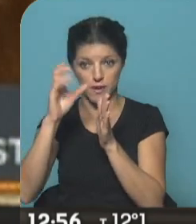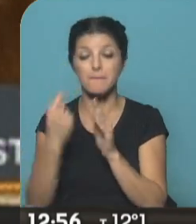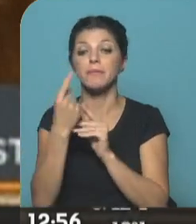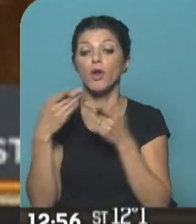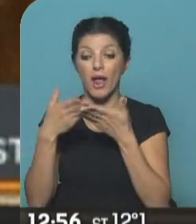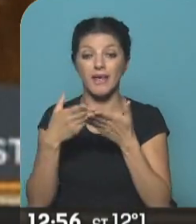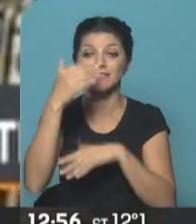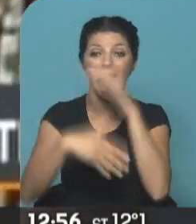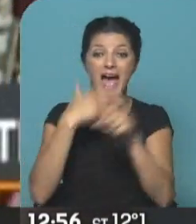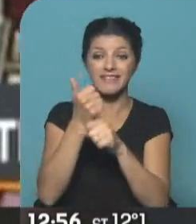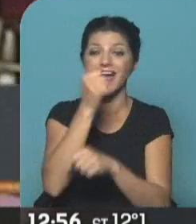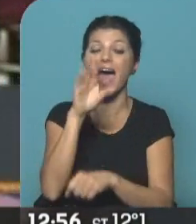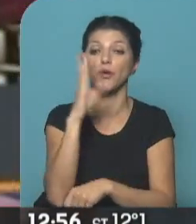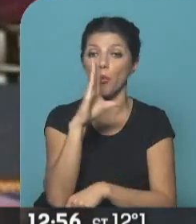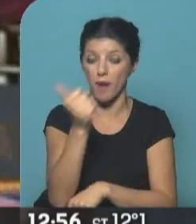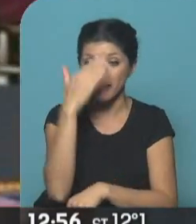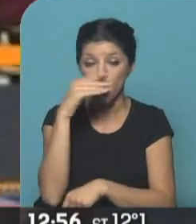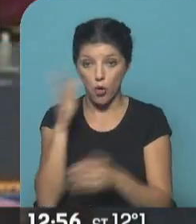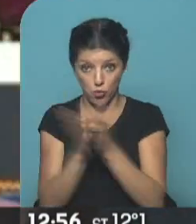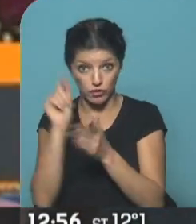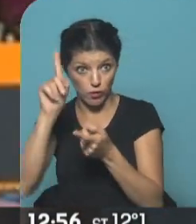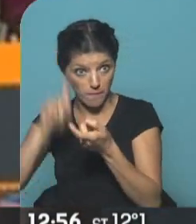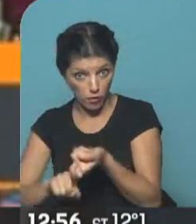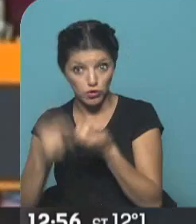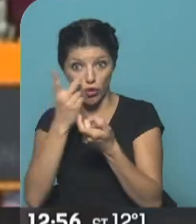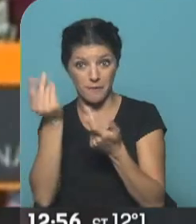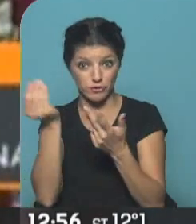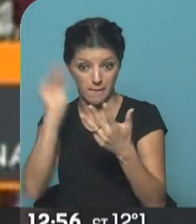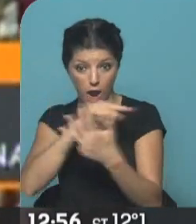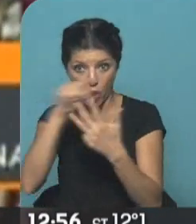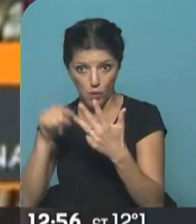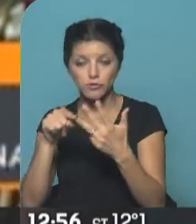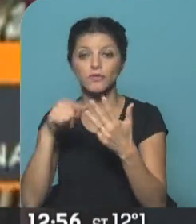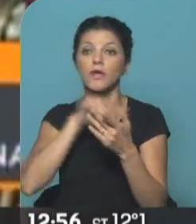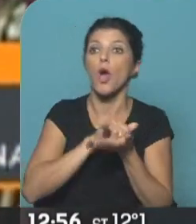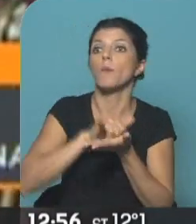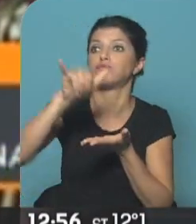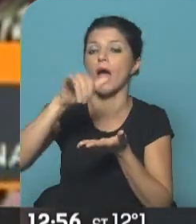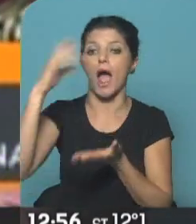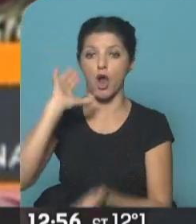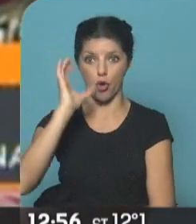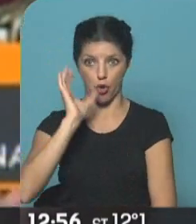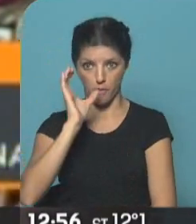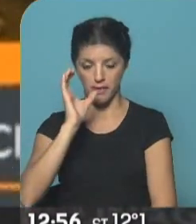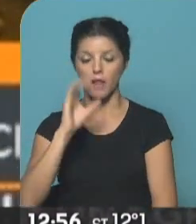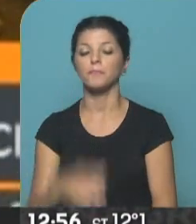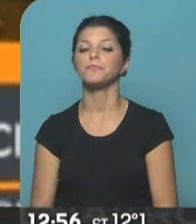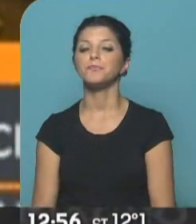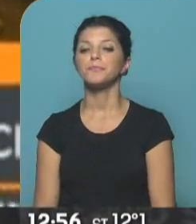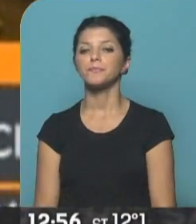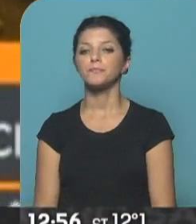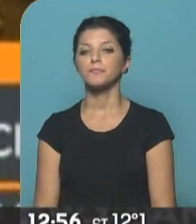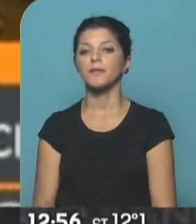y en Aruba tomó un vuelo junto con su marido y 2 personas de su equipo hacia Colombia. Había sido destituida, esa había sido la